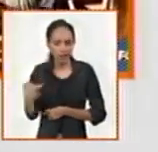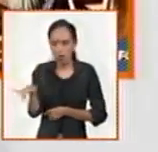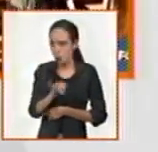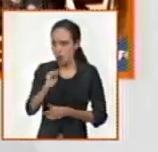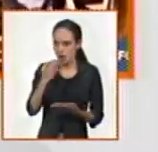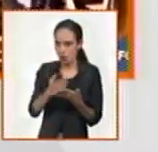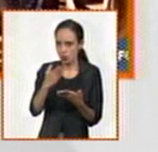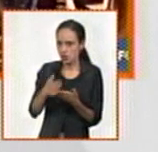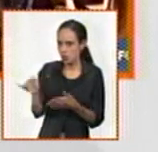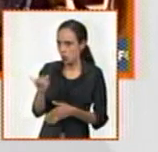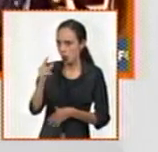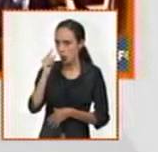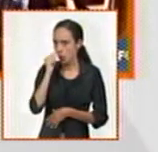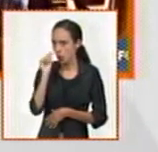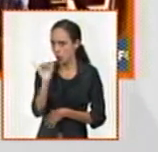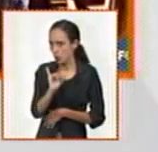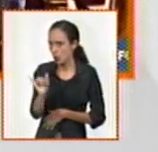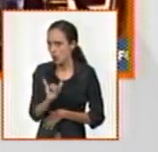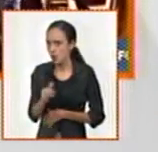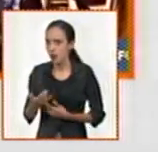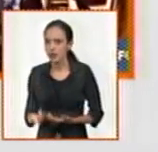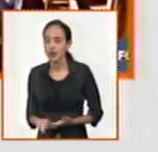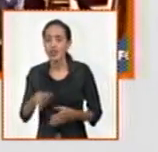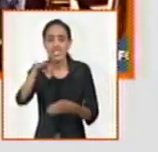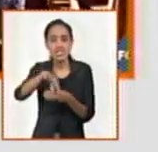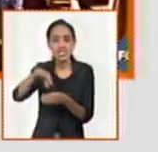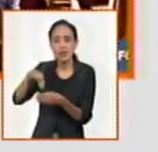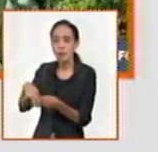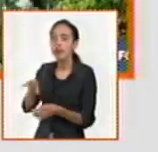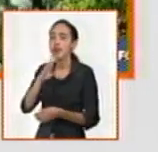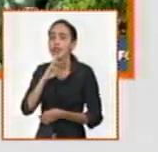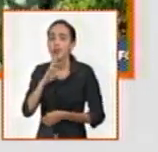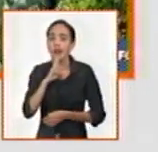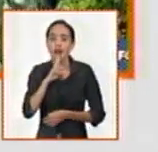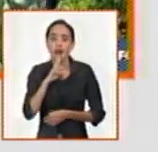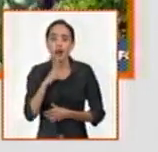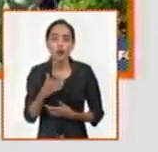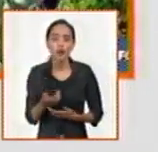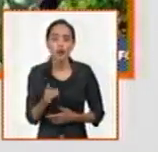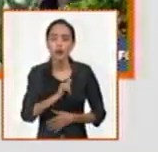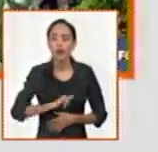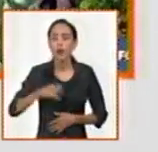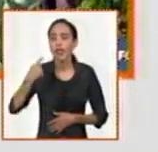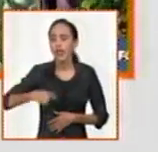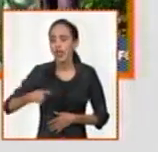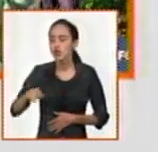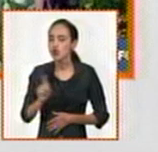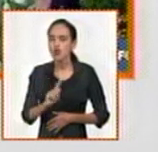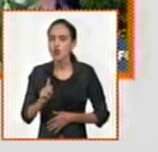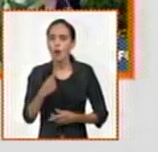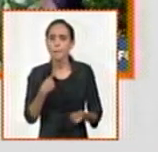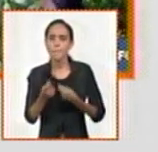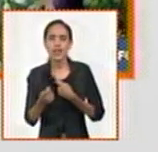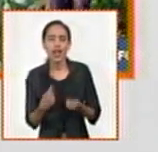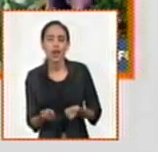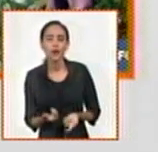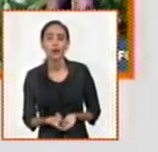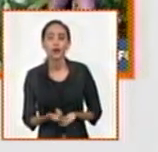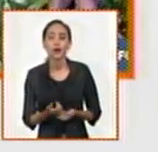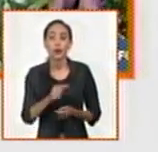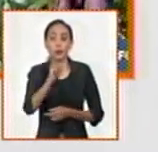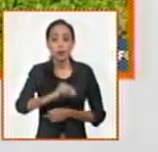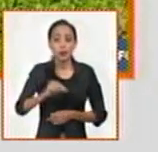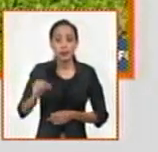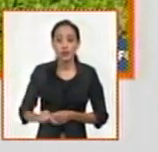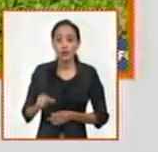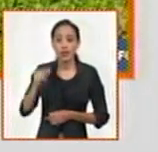la educación como los hombres, donde el tema de semilla y de agua se basa en derechos y no en el mercado. Entonces, para las personas